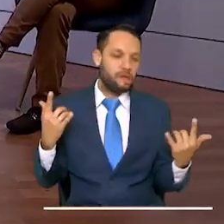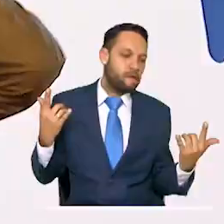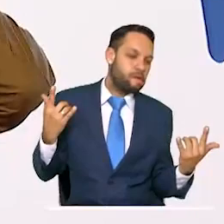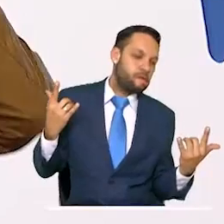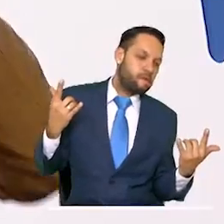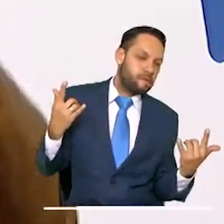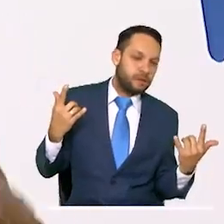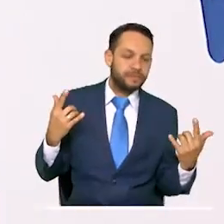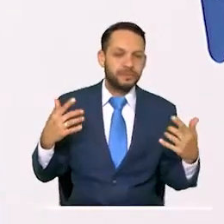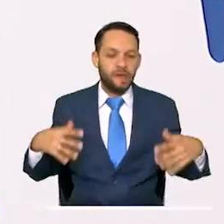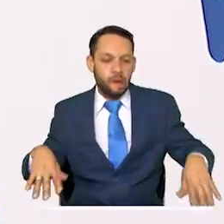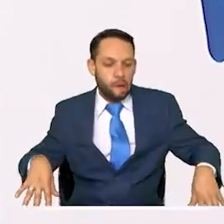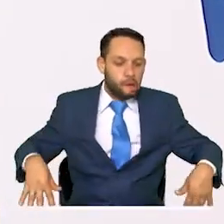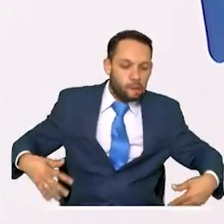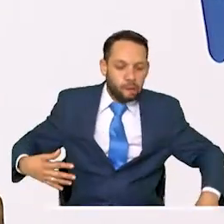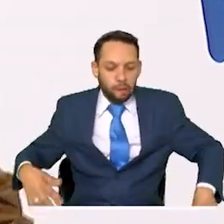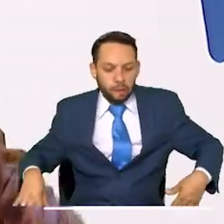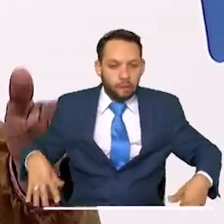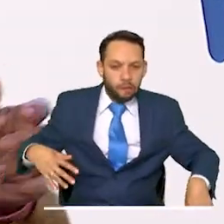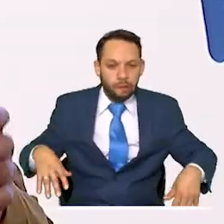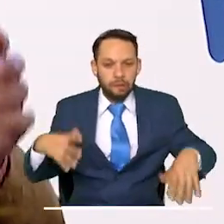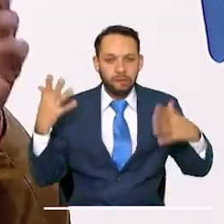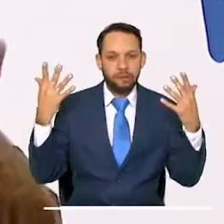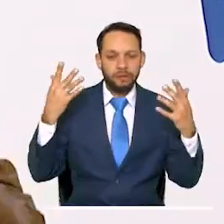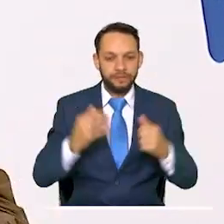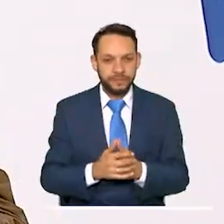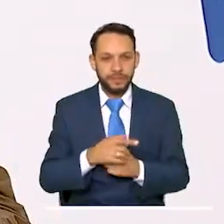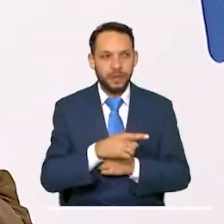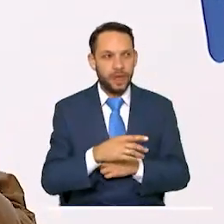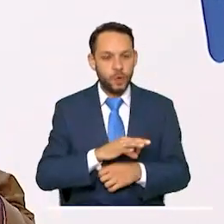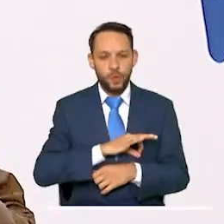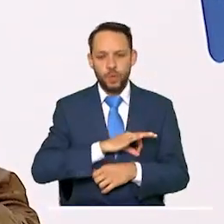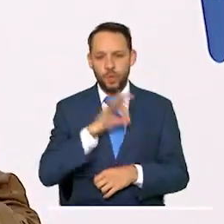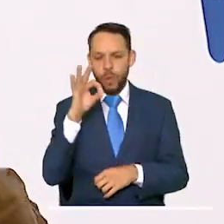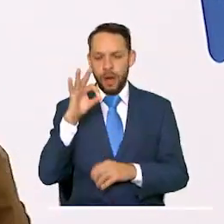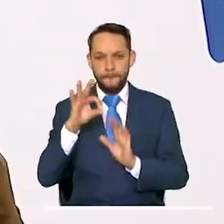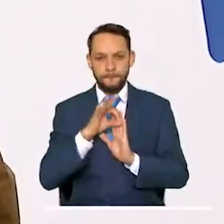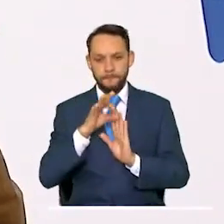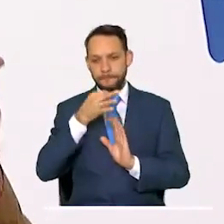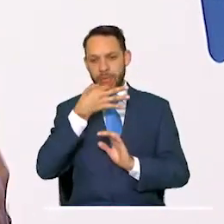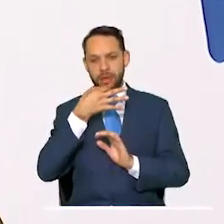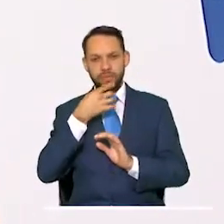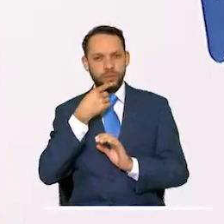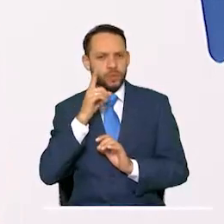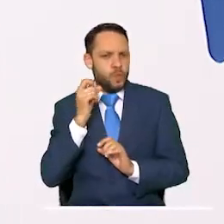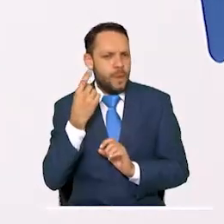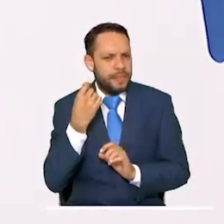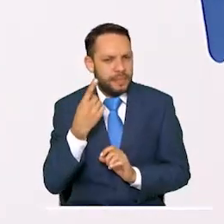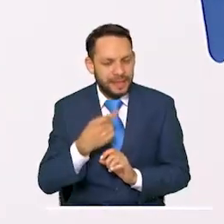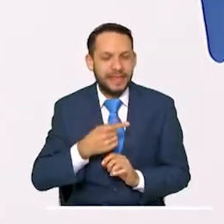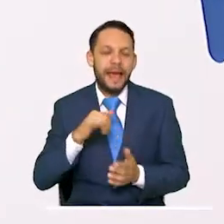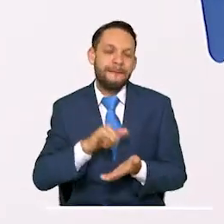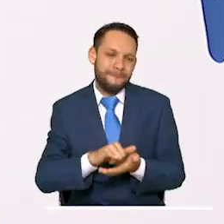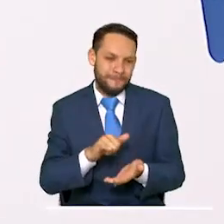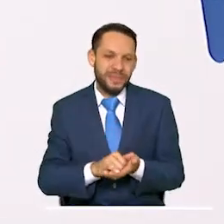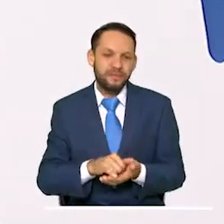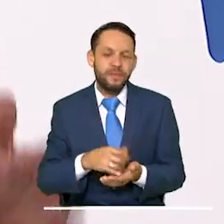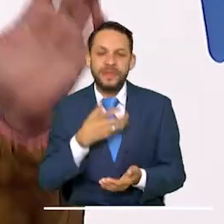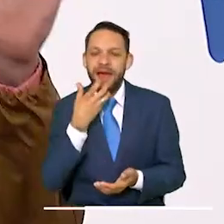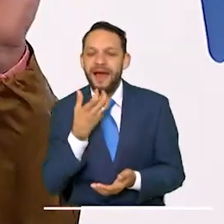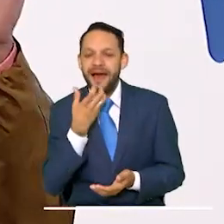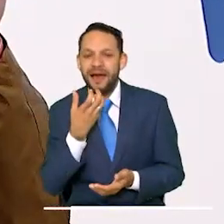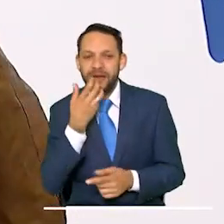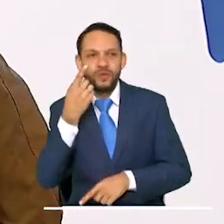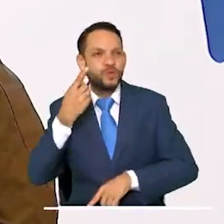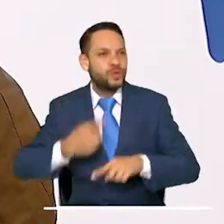estaba, pues no, qué cosa tan horrible. Yo nunca pues he metido drogas ni nada y yo no entendía qué estaba pasando con mi cuerpo. Los